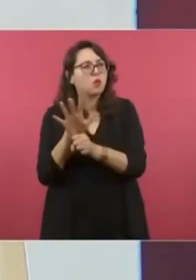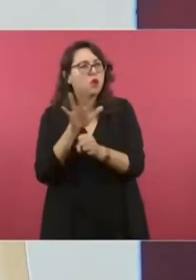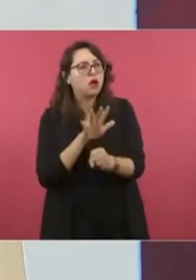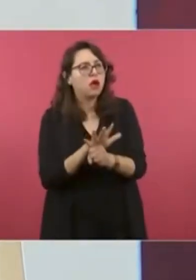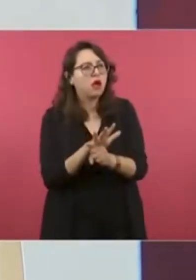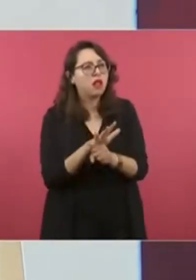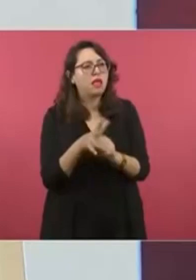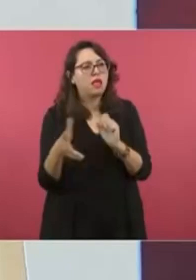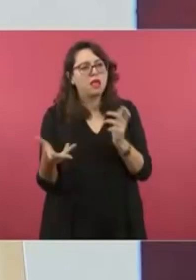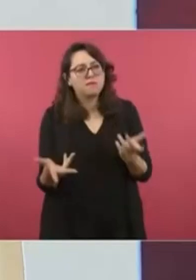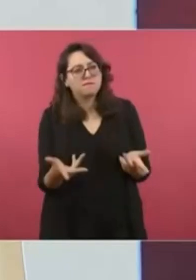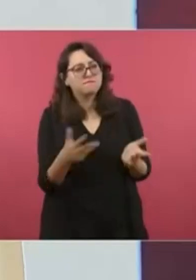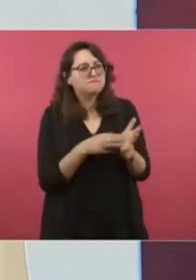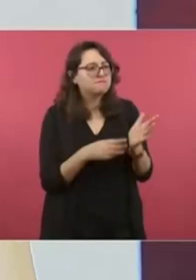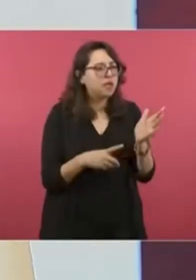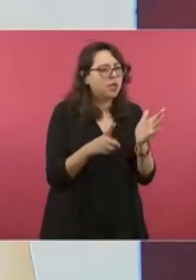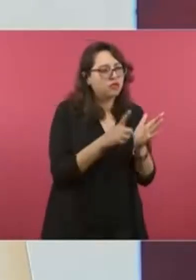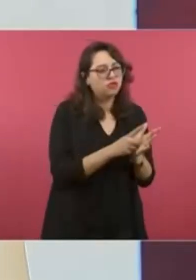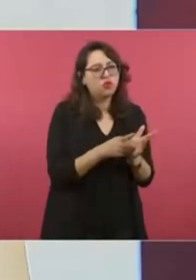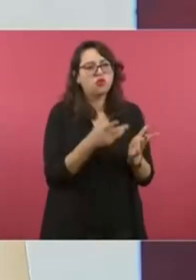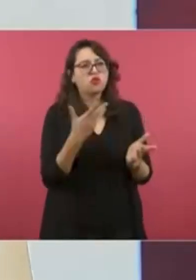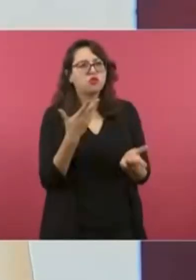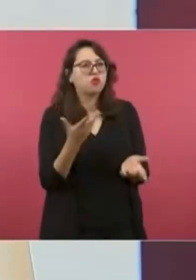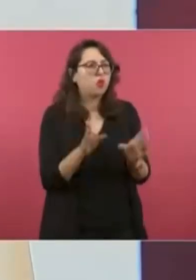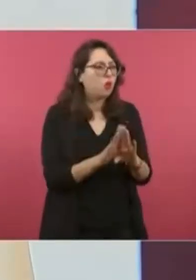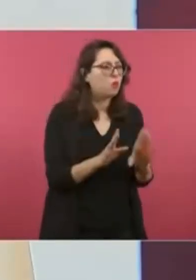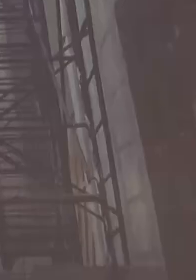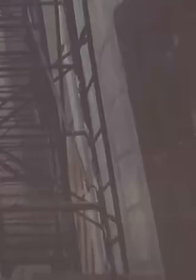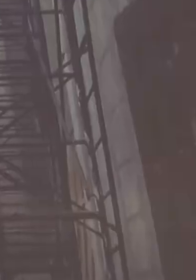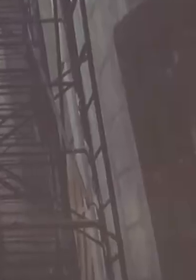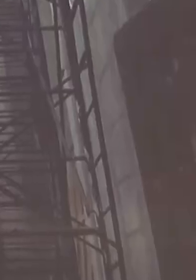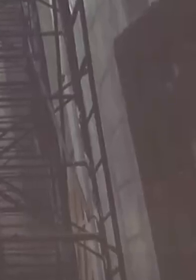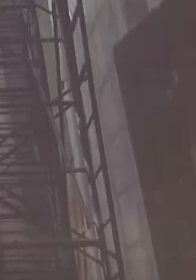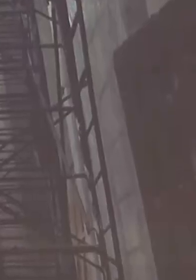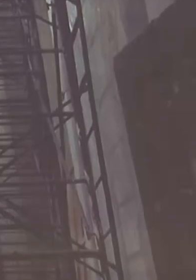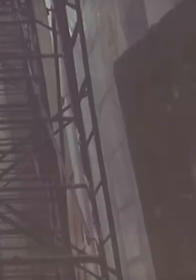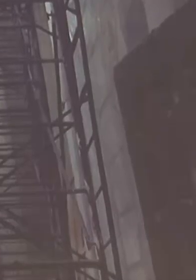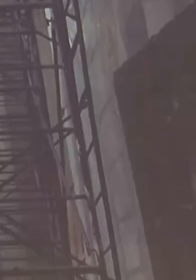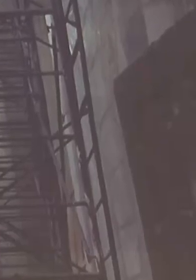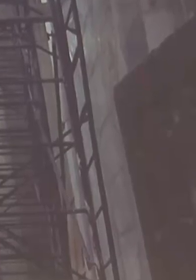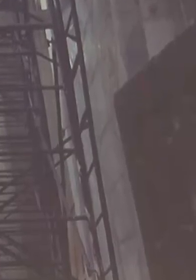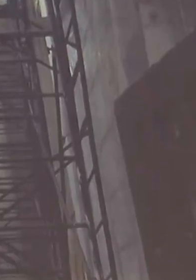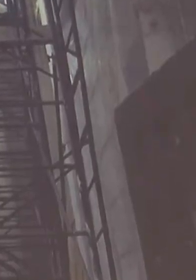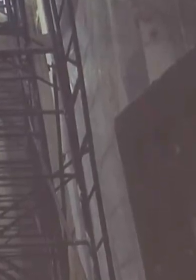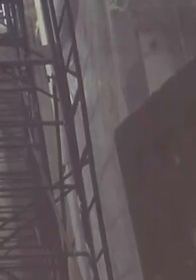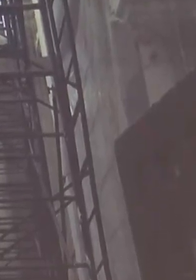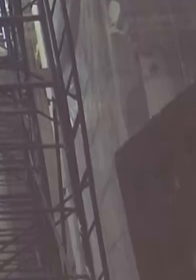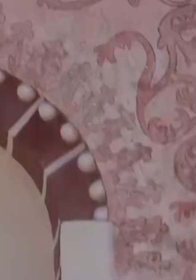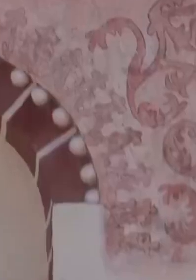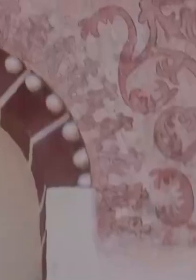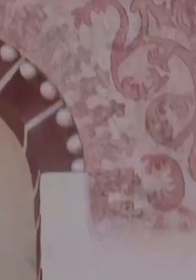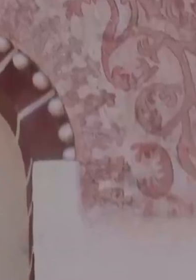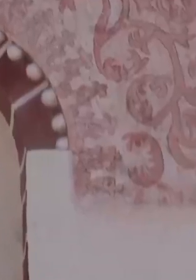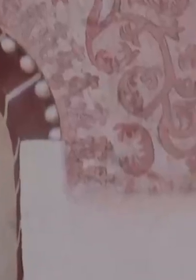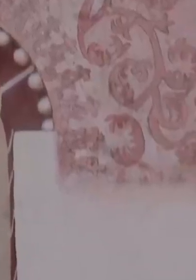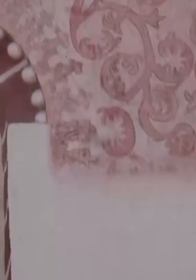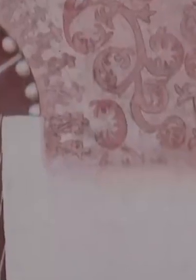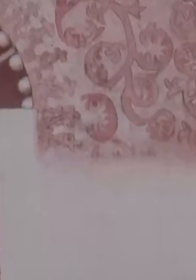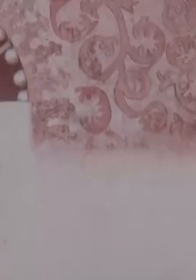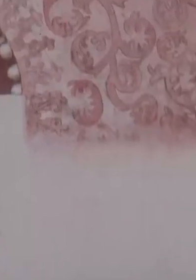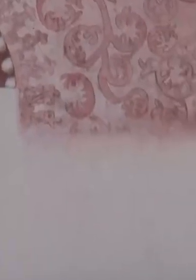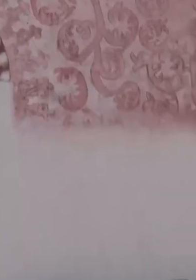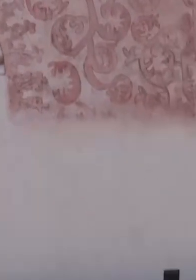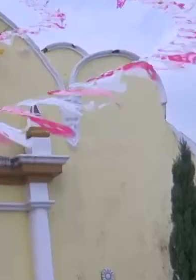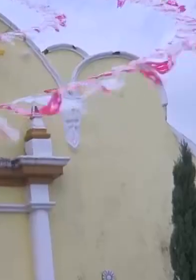estas técnicas tradicionales se tiene que recuperar el patrimonio. En total, el gobierno federal habría invertido más de 10.000